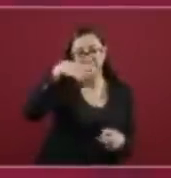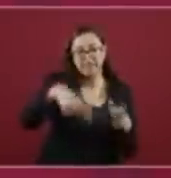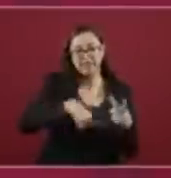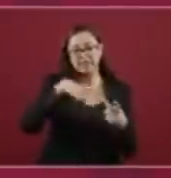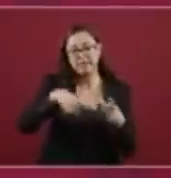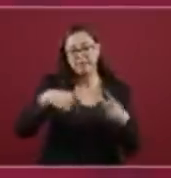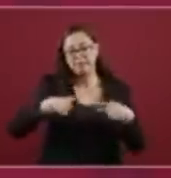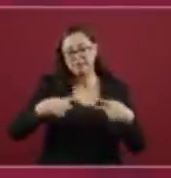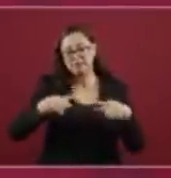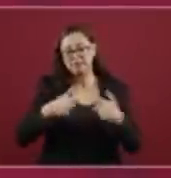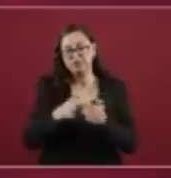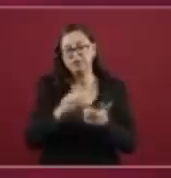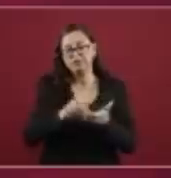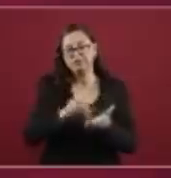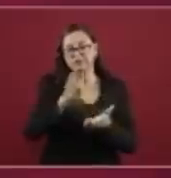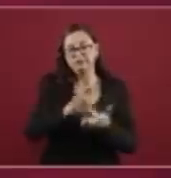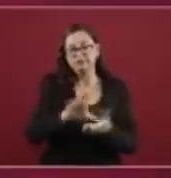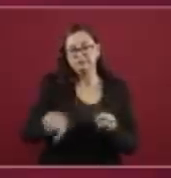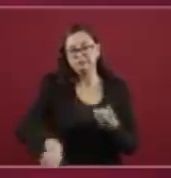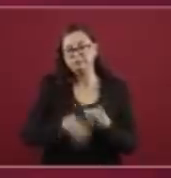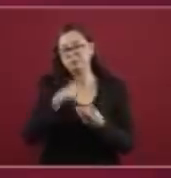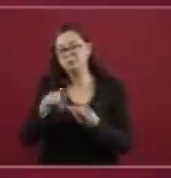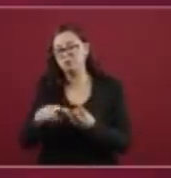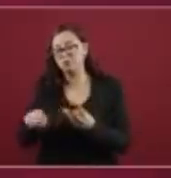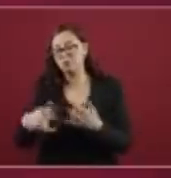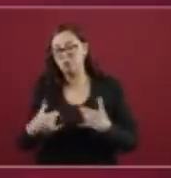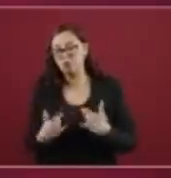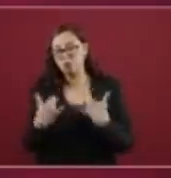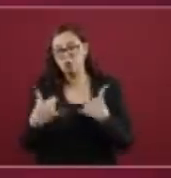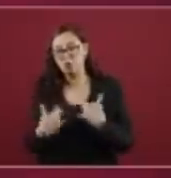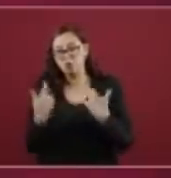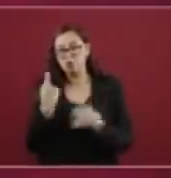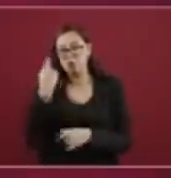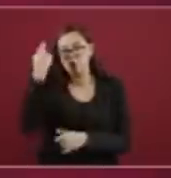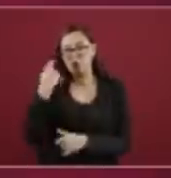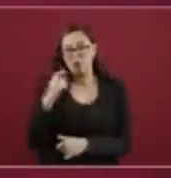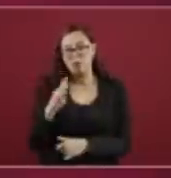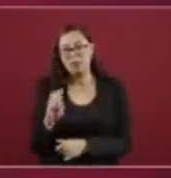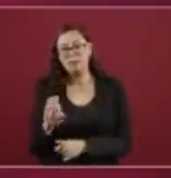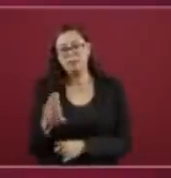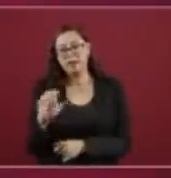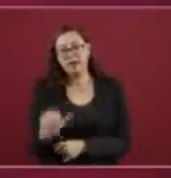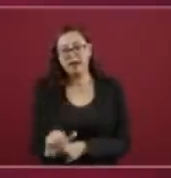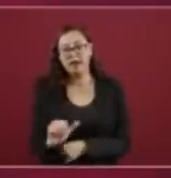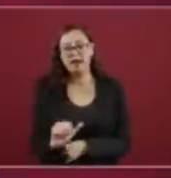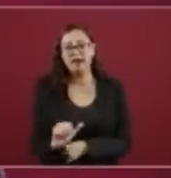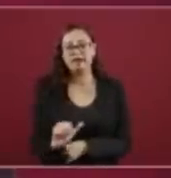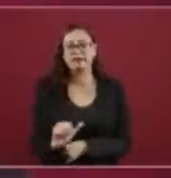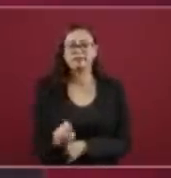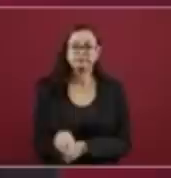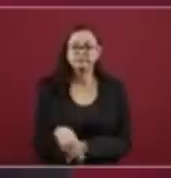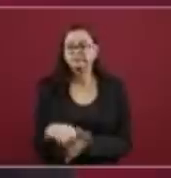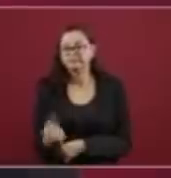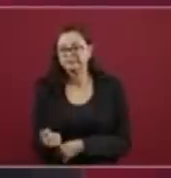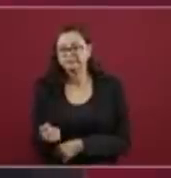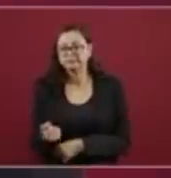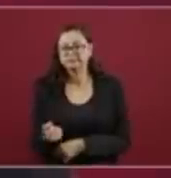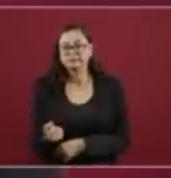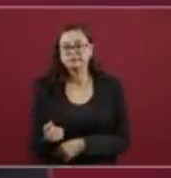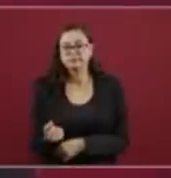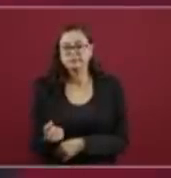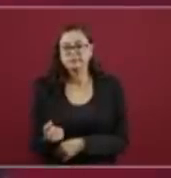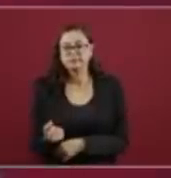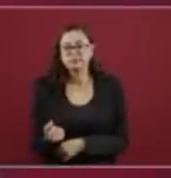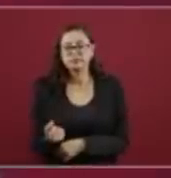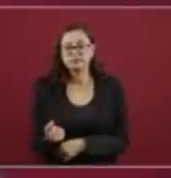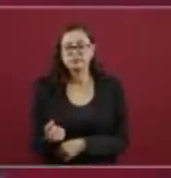el joven que recibe una beca, el que está como